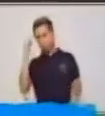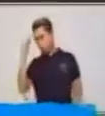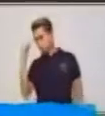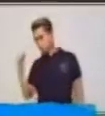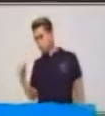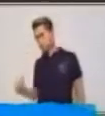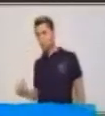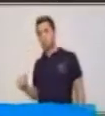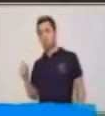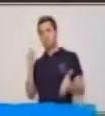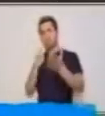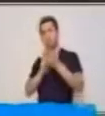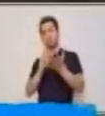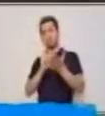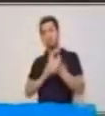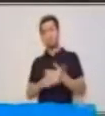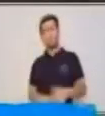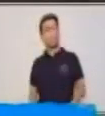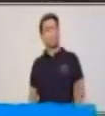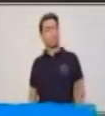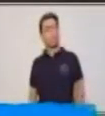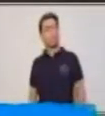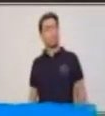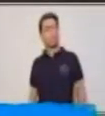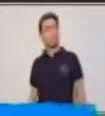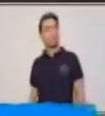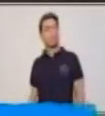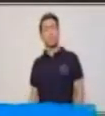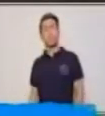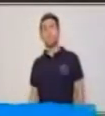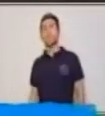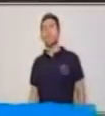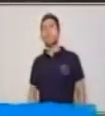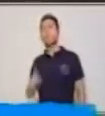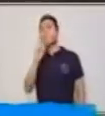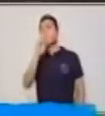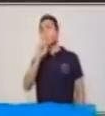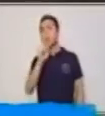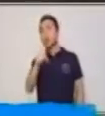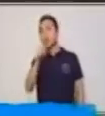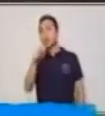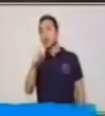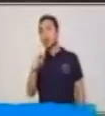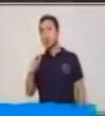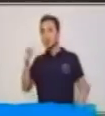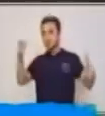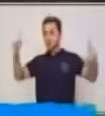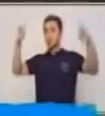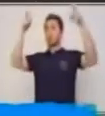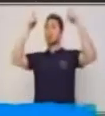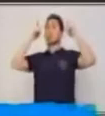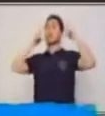evaluando. Realizar 6 opiniones con sus sombreros.